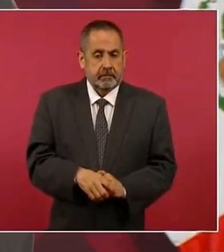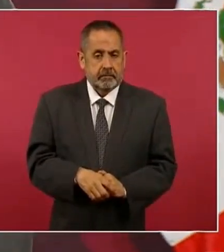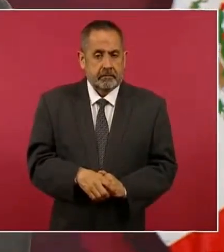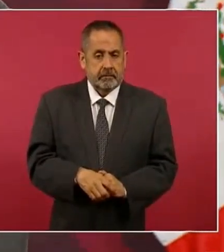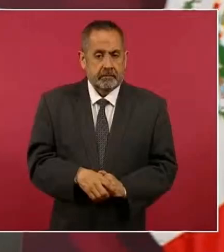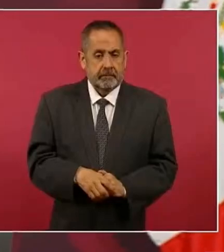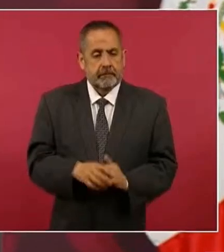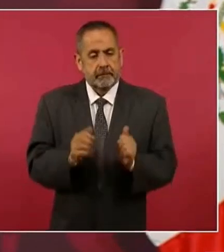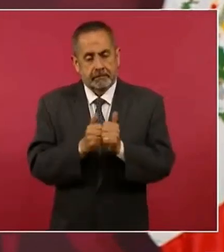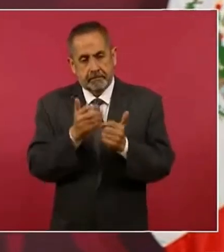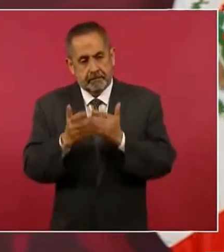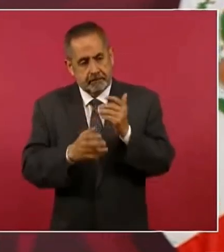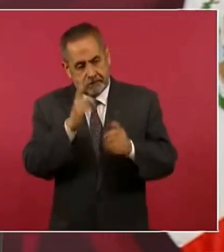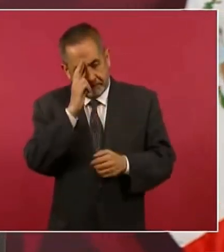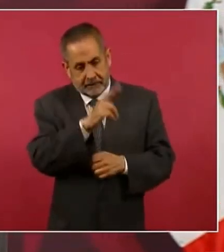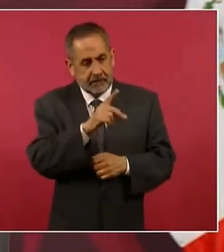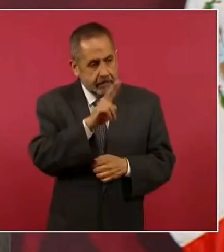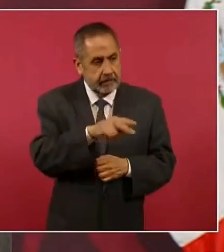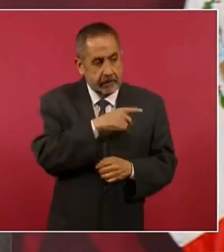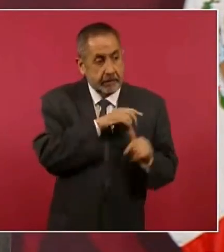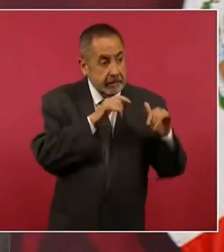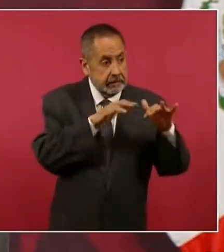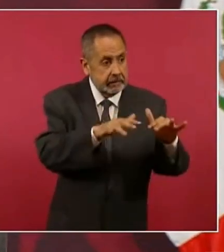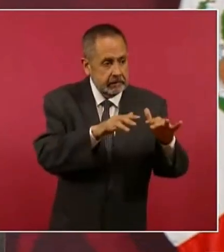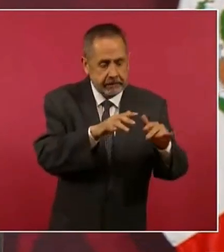con todo respeto, me daría vergüenza